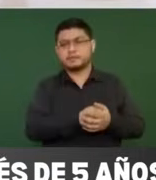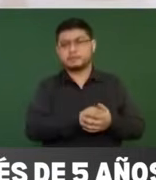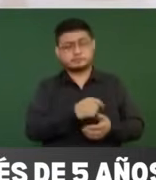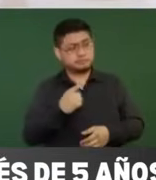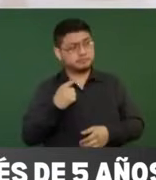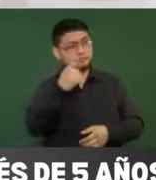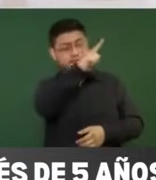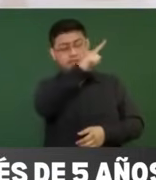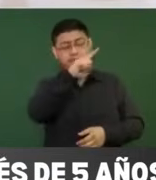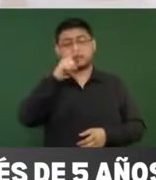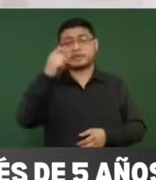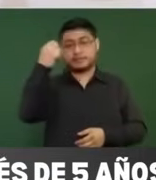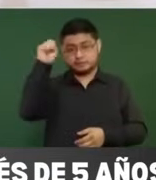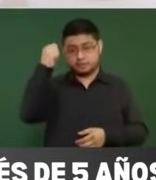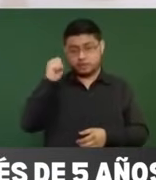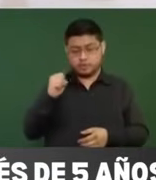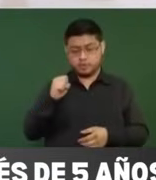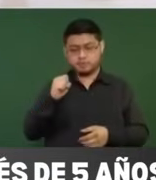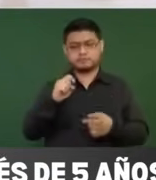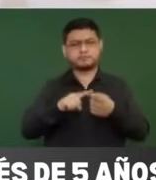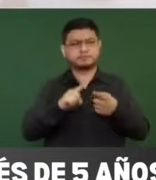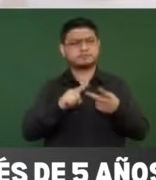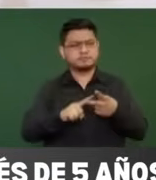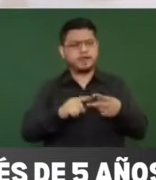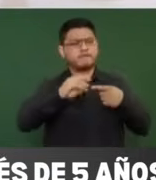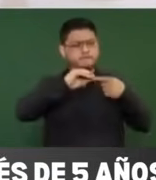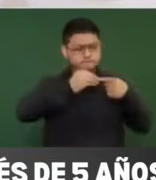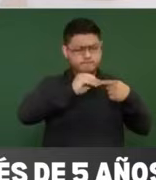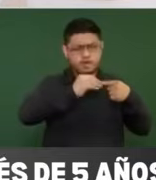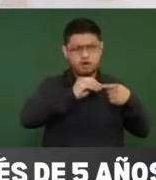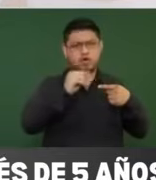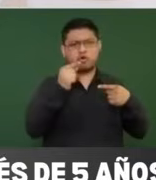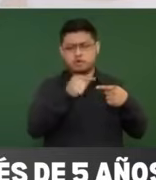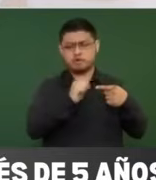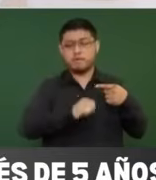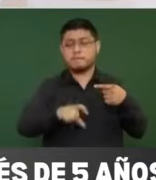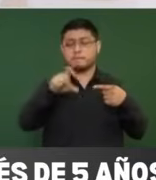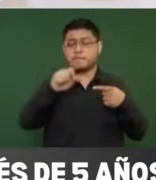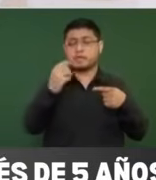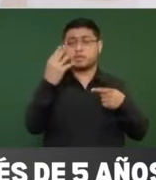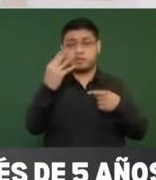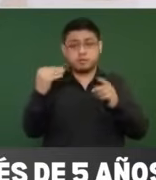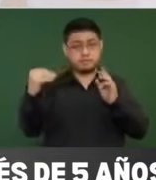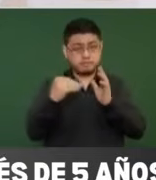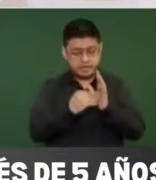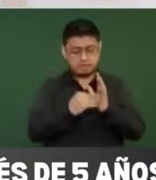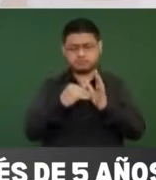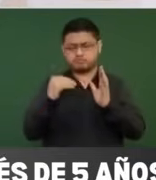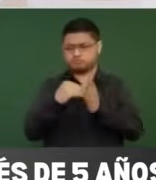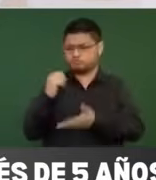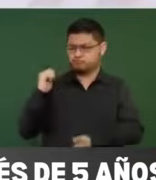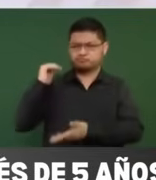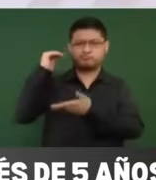Sinaloa, 10,000 toneladas de frijol, 24,000 toneladas de trigo